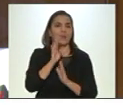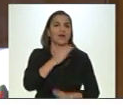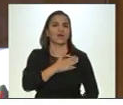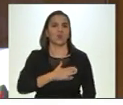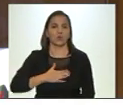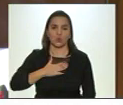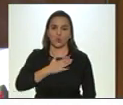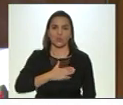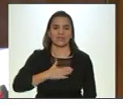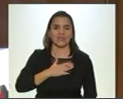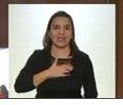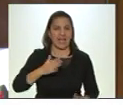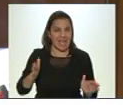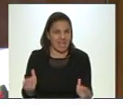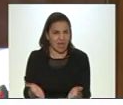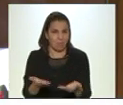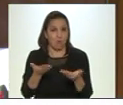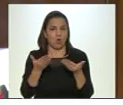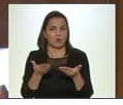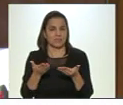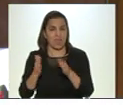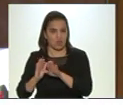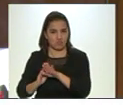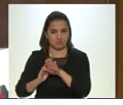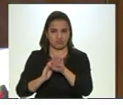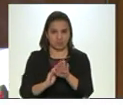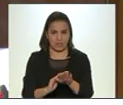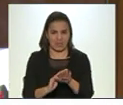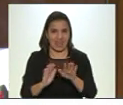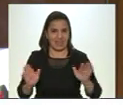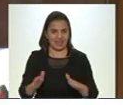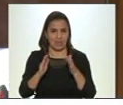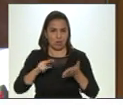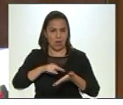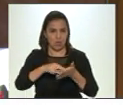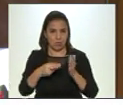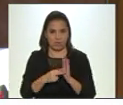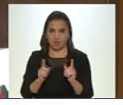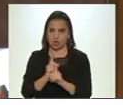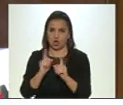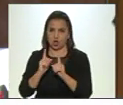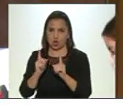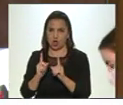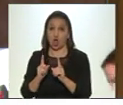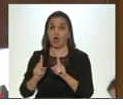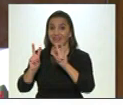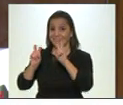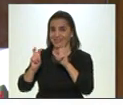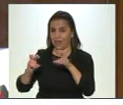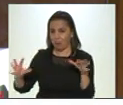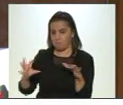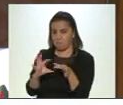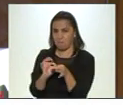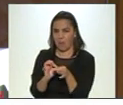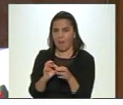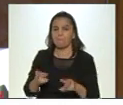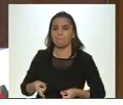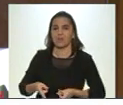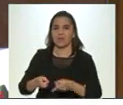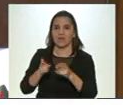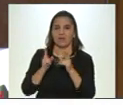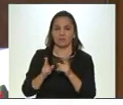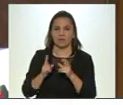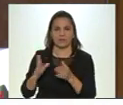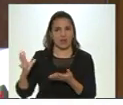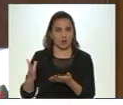quizás impulsar y promover y estimular los conflictos más que los puntos de encuentro que nos permitan arribar a una posición o